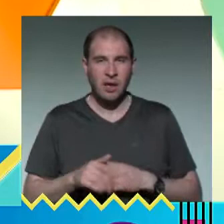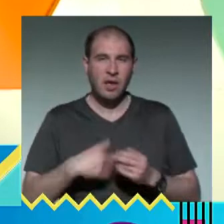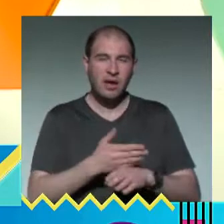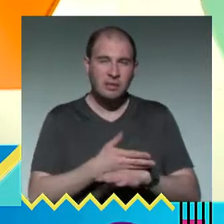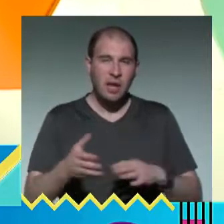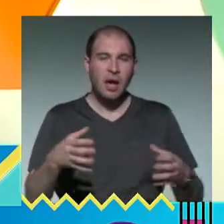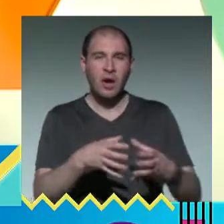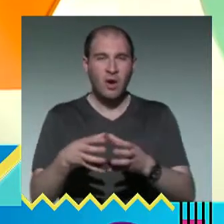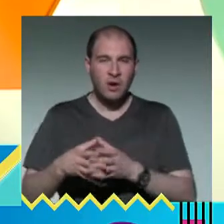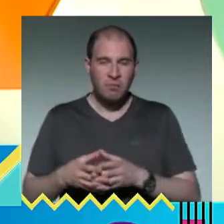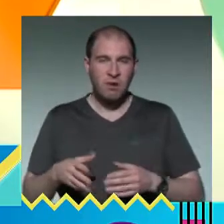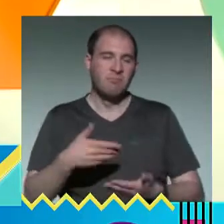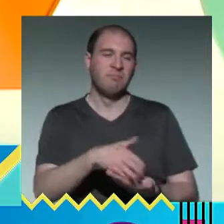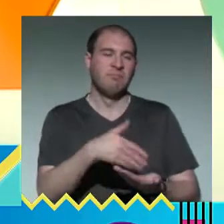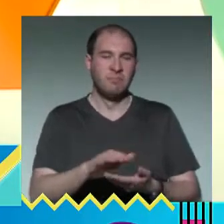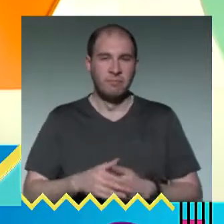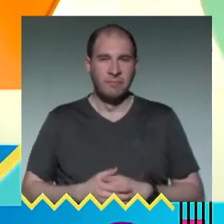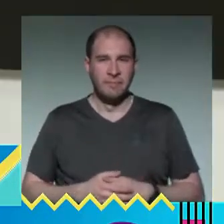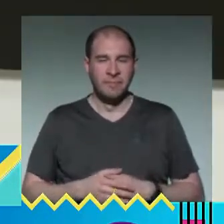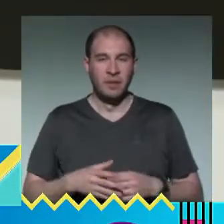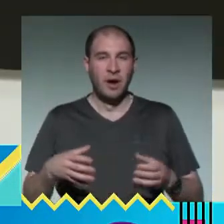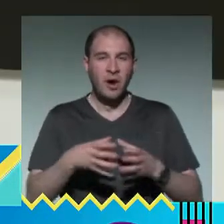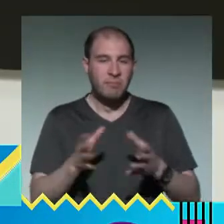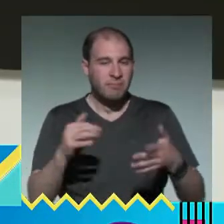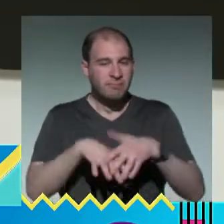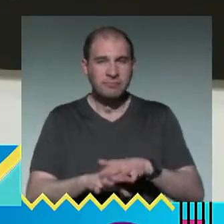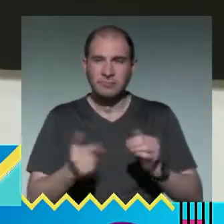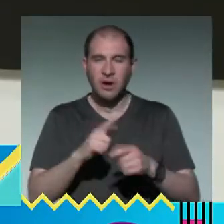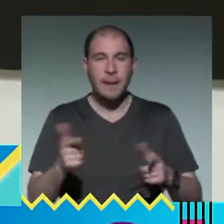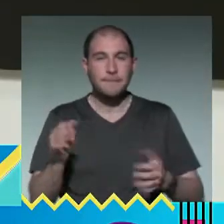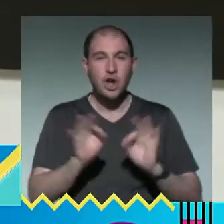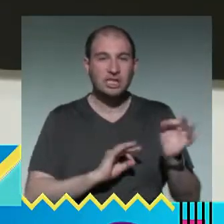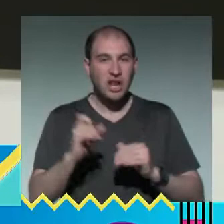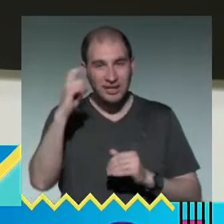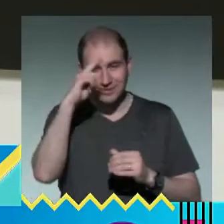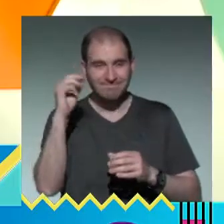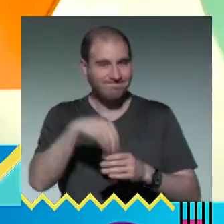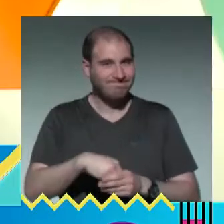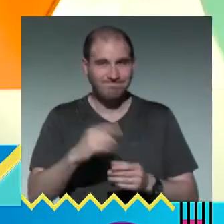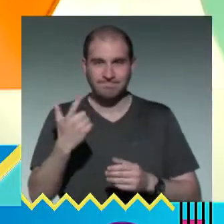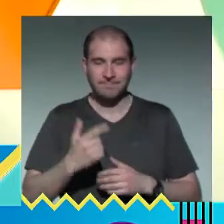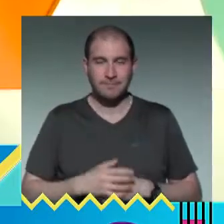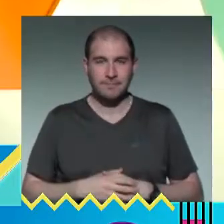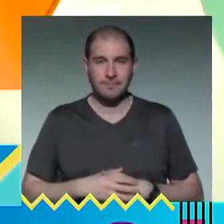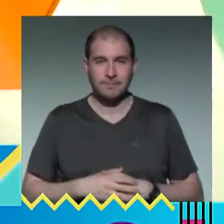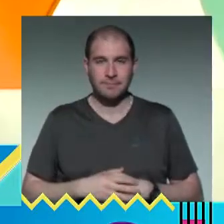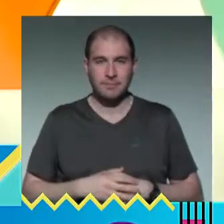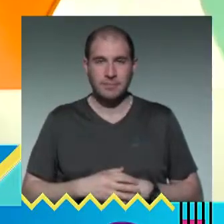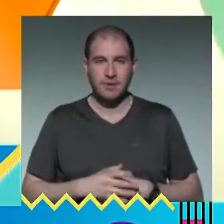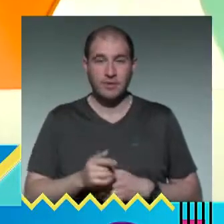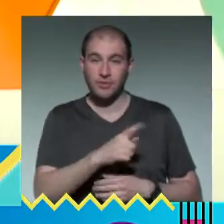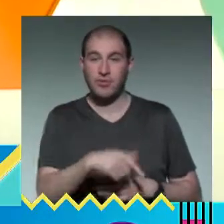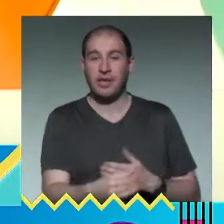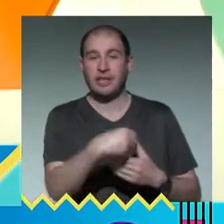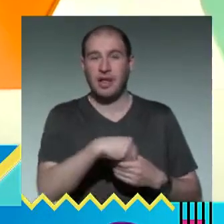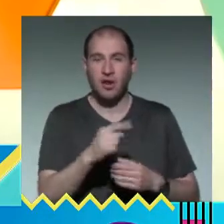siendo grupos marginales, grupos que no se integraron en los proyectos nacionales, no los